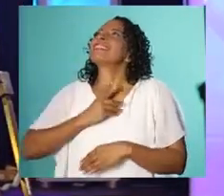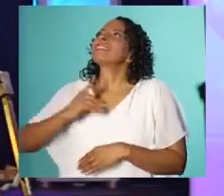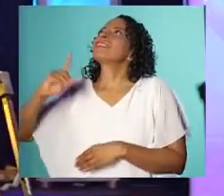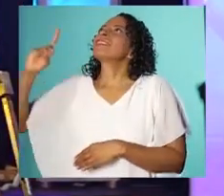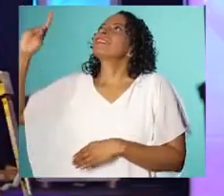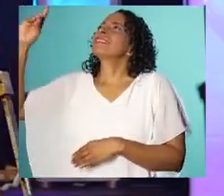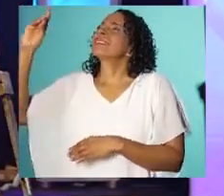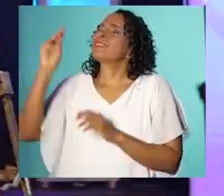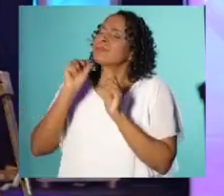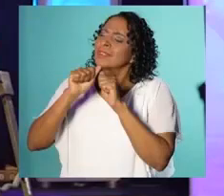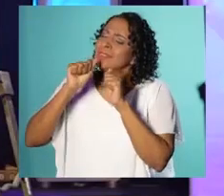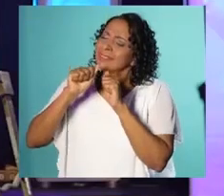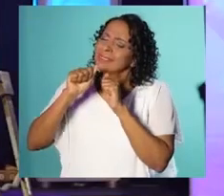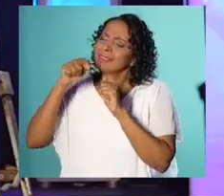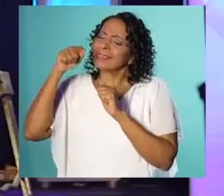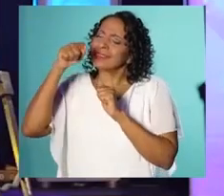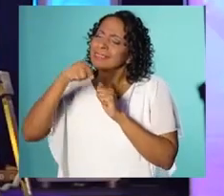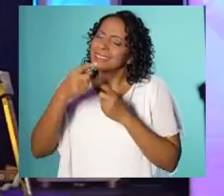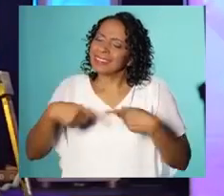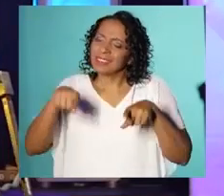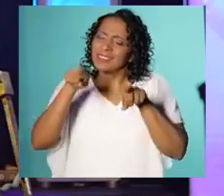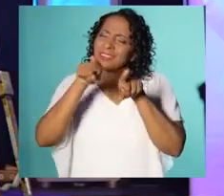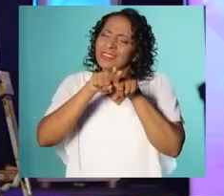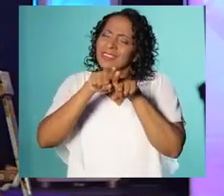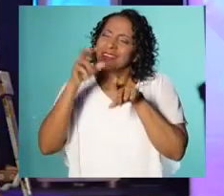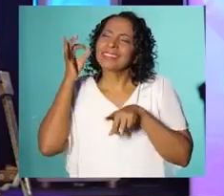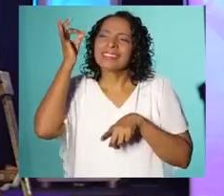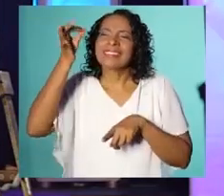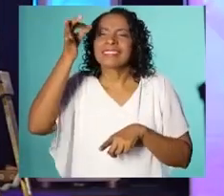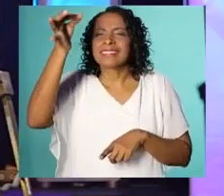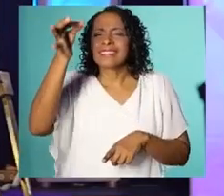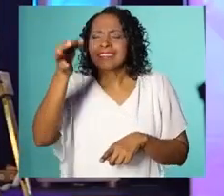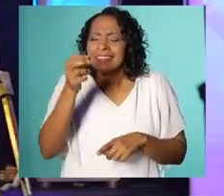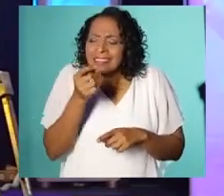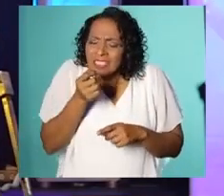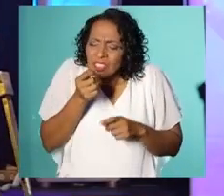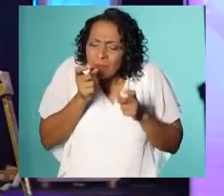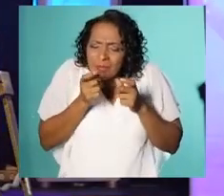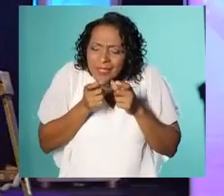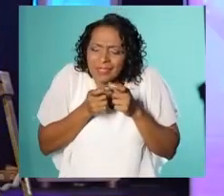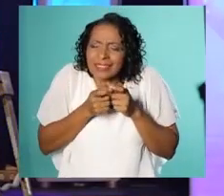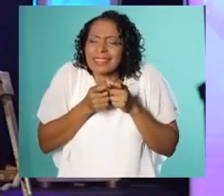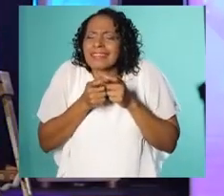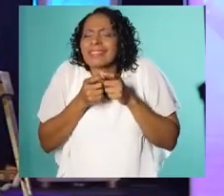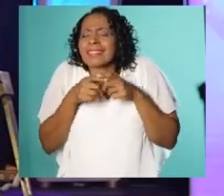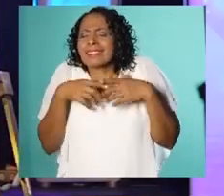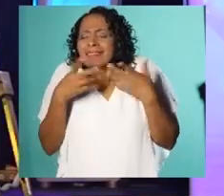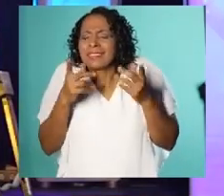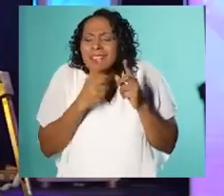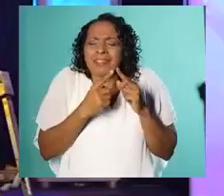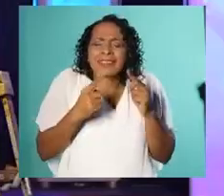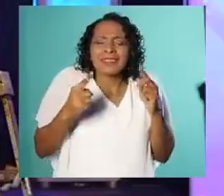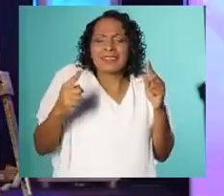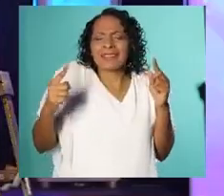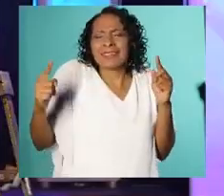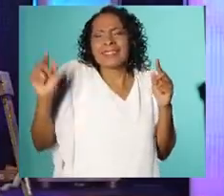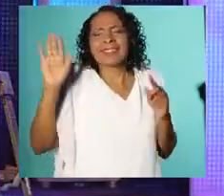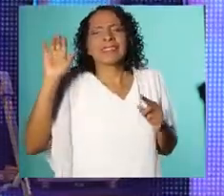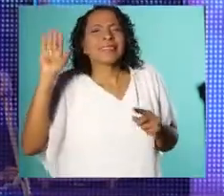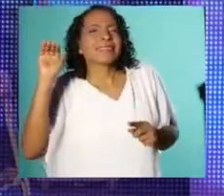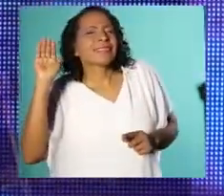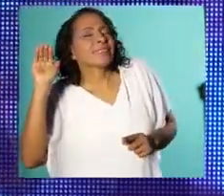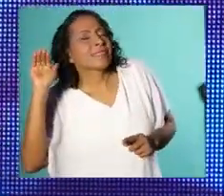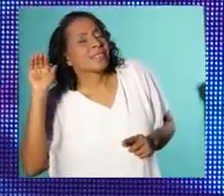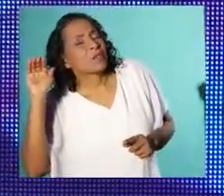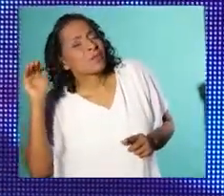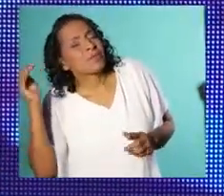alcanzar. Tan pequeños son los ratos y tan largo el adiós.